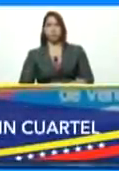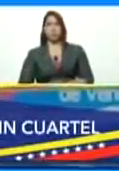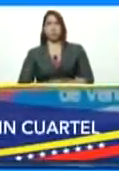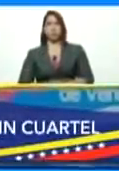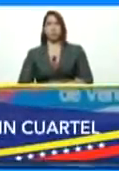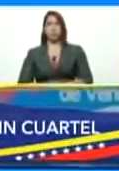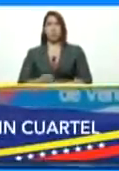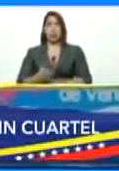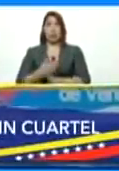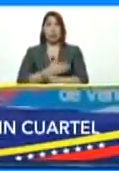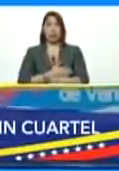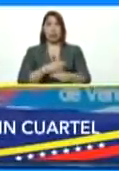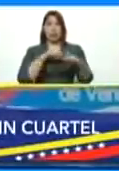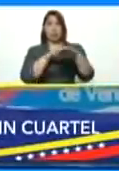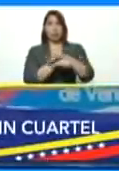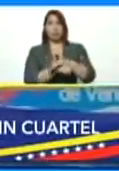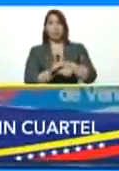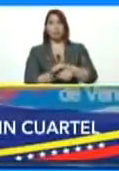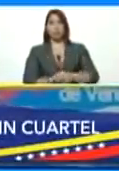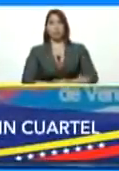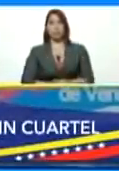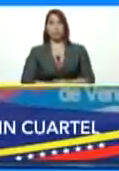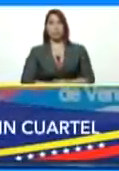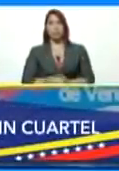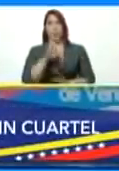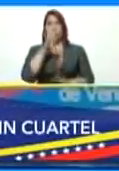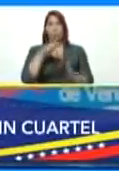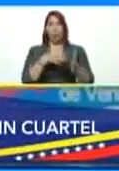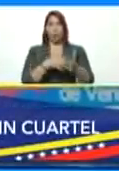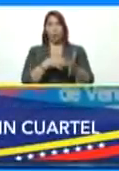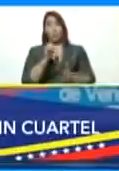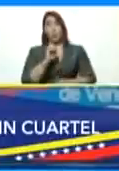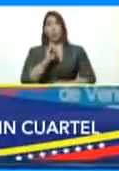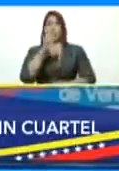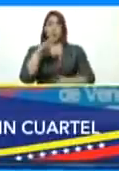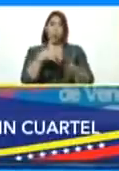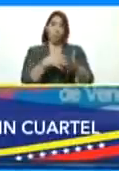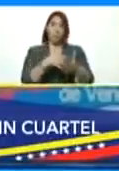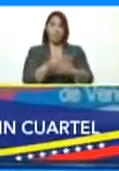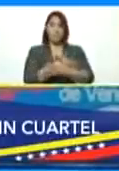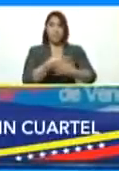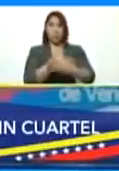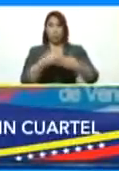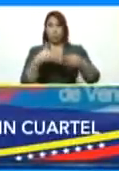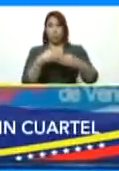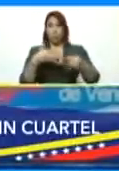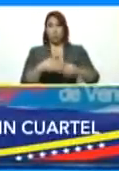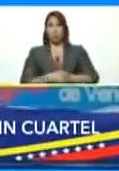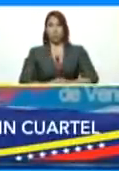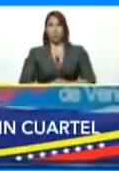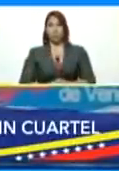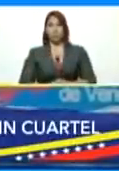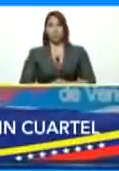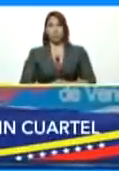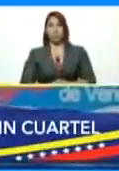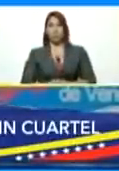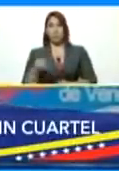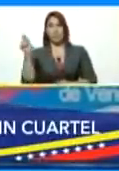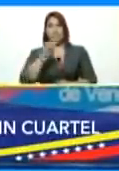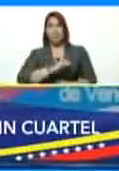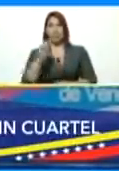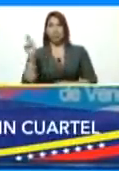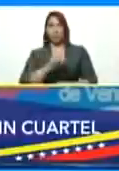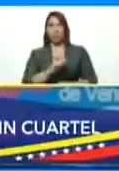si antes ingresaban cuatro mil cinco mil millones de dólares mensuales